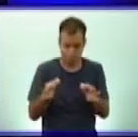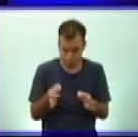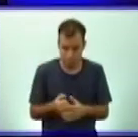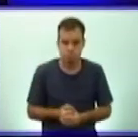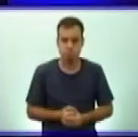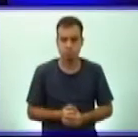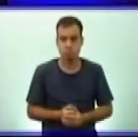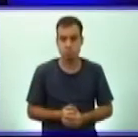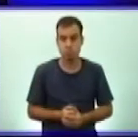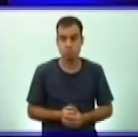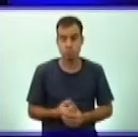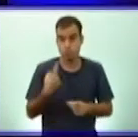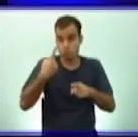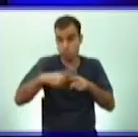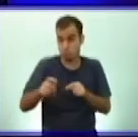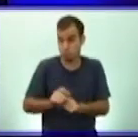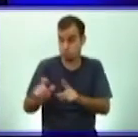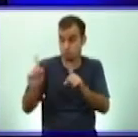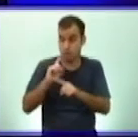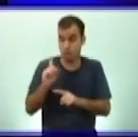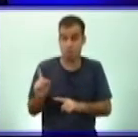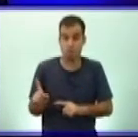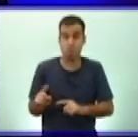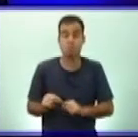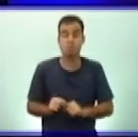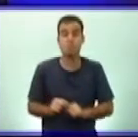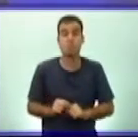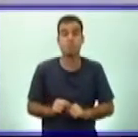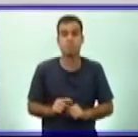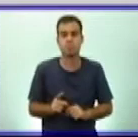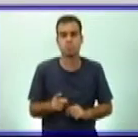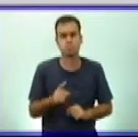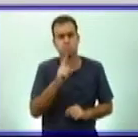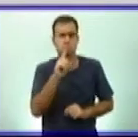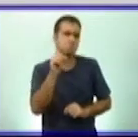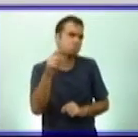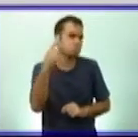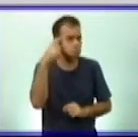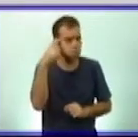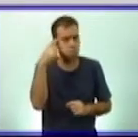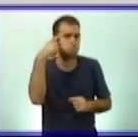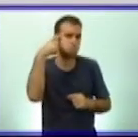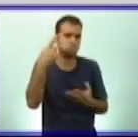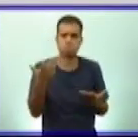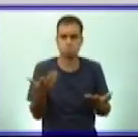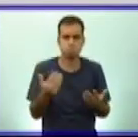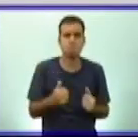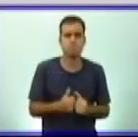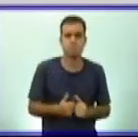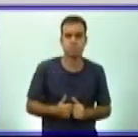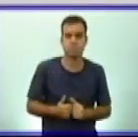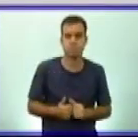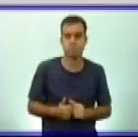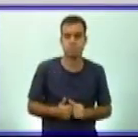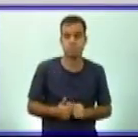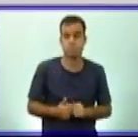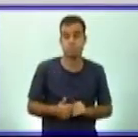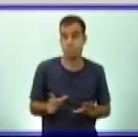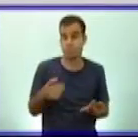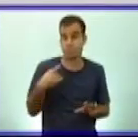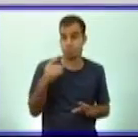próxima diapositiva. Y nos cuestionamos, ¿no? Estos instrumentos que yo destaqué